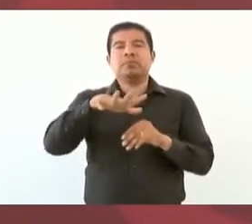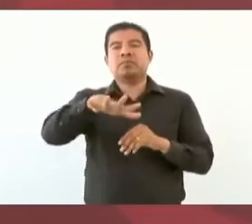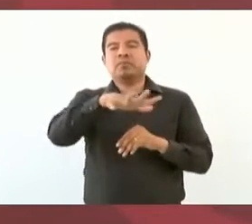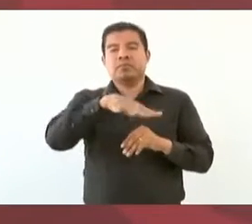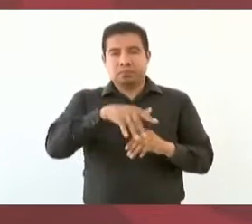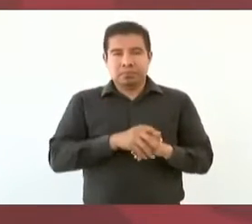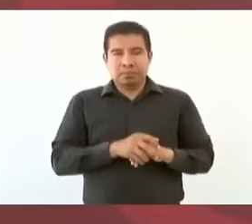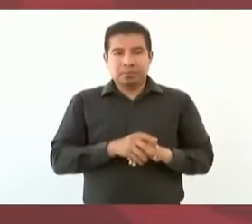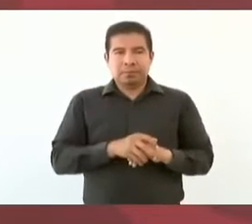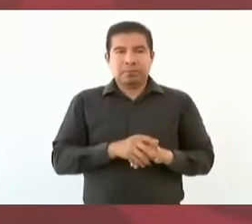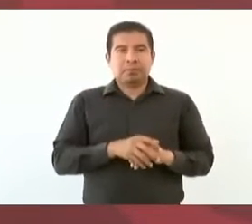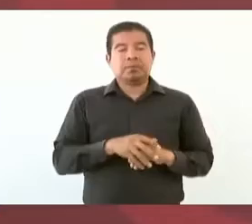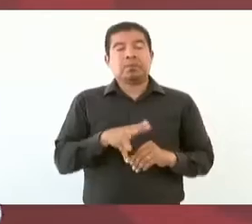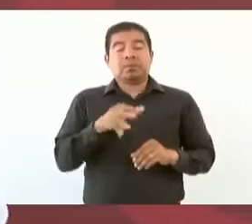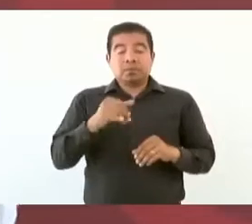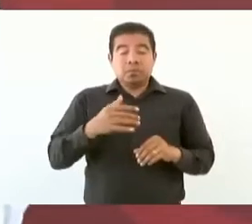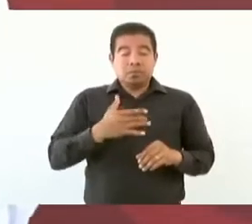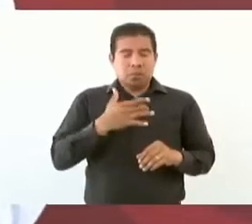El corazón, el alma